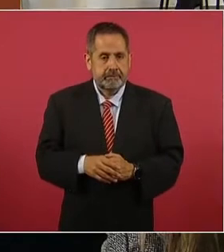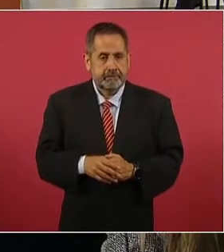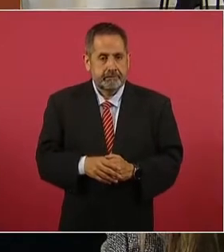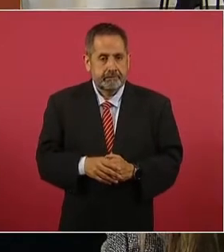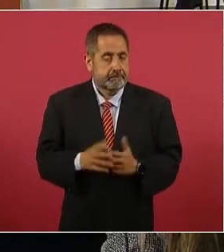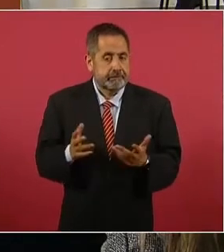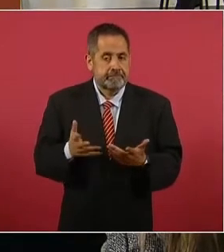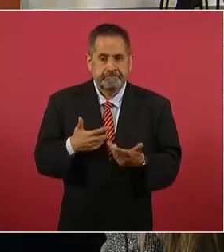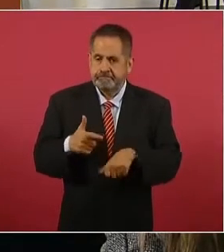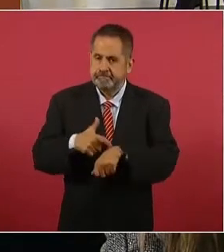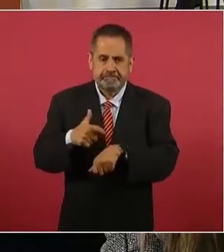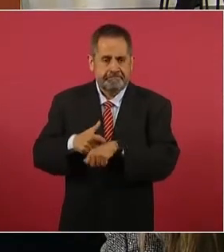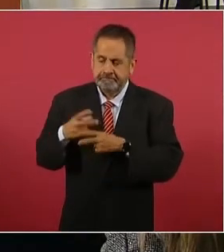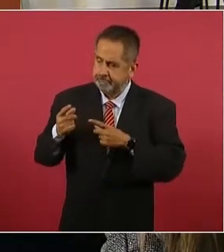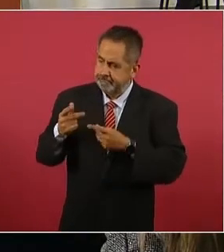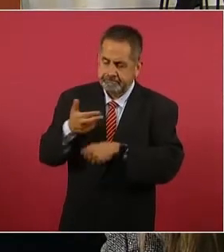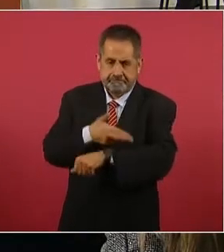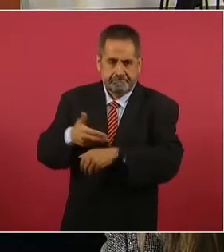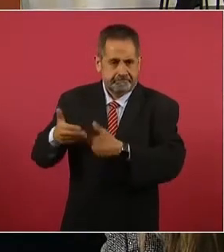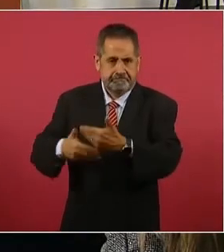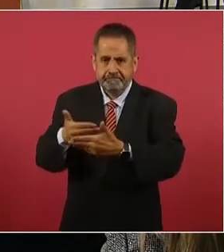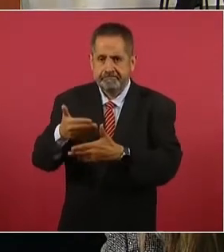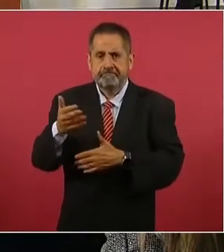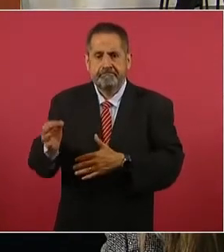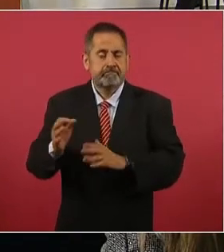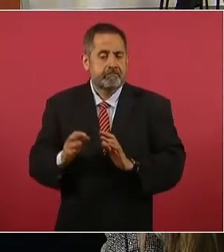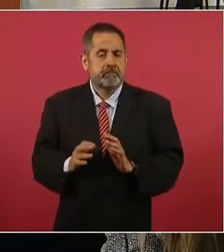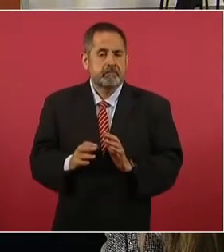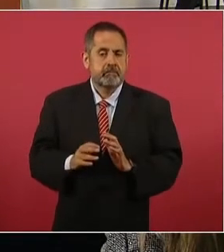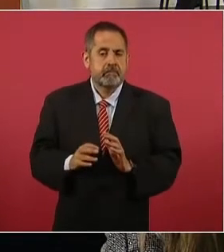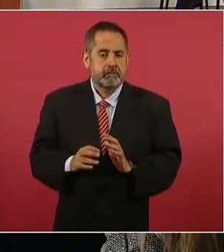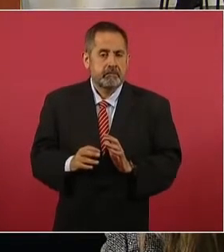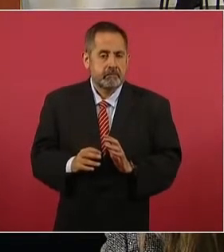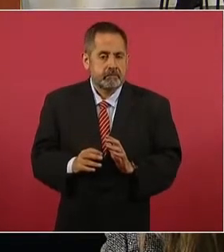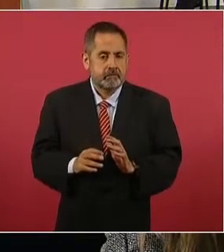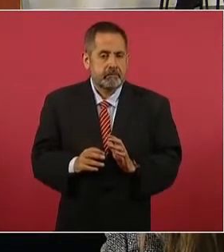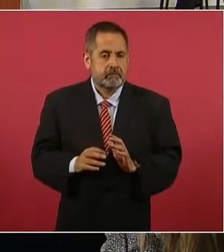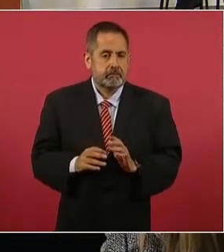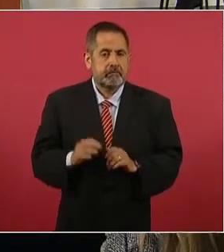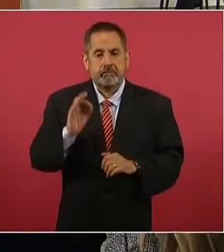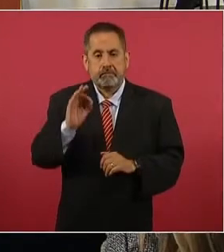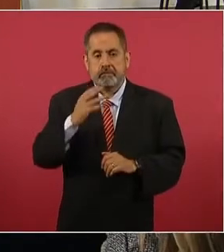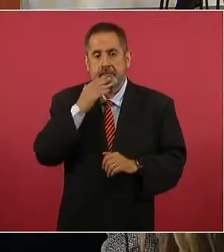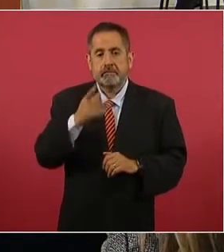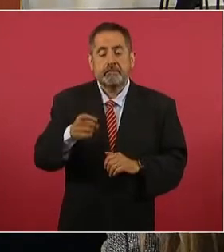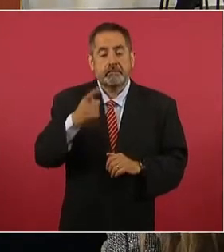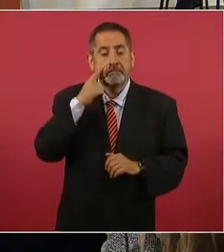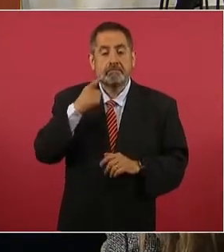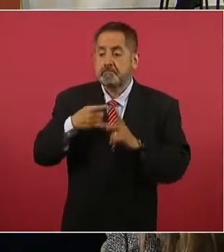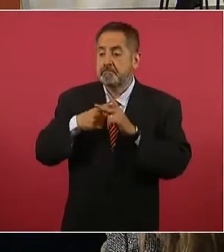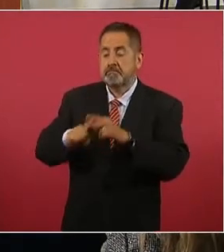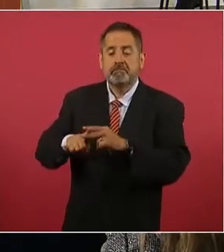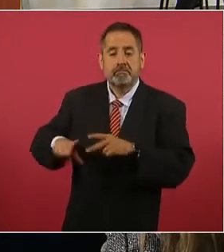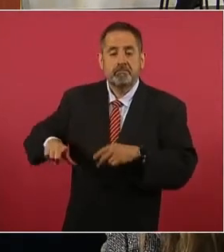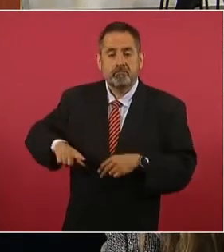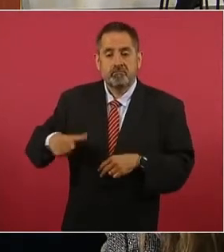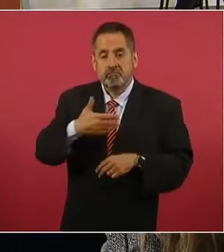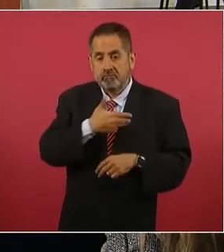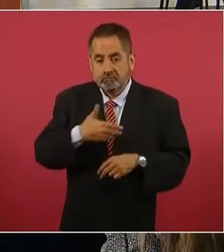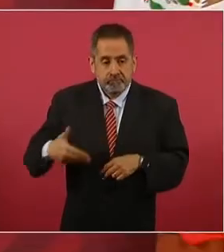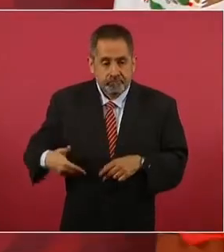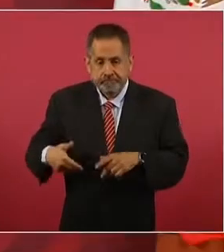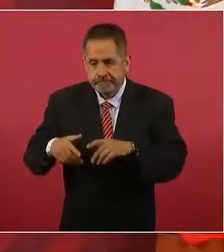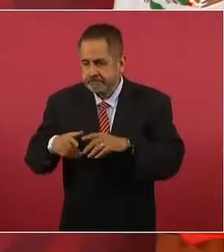Por tiempo. Entonces sí, es más, cuando entramos al gobierno se licitó y